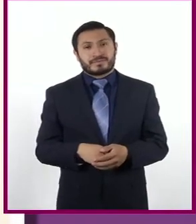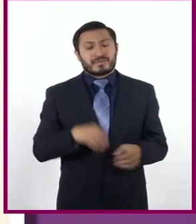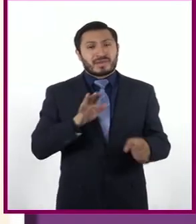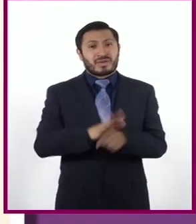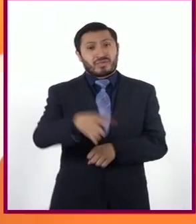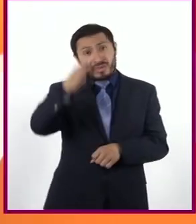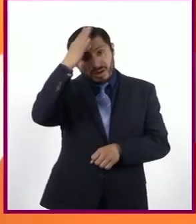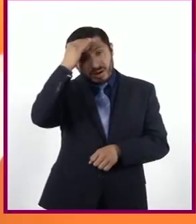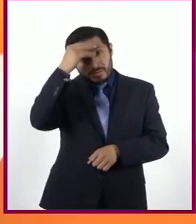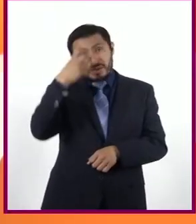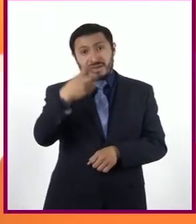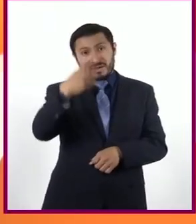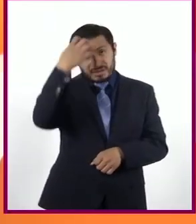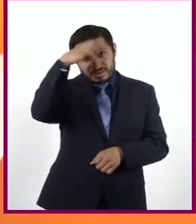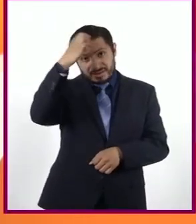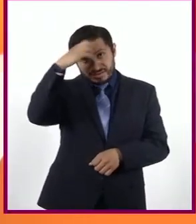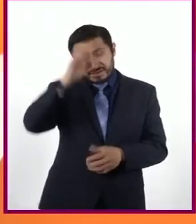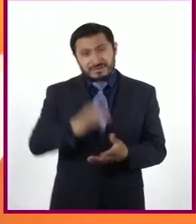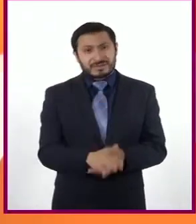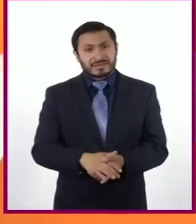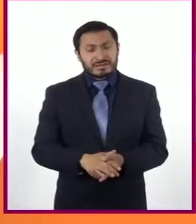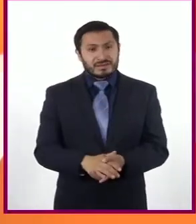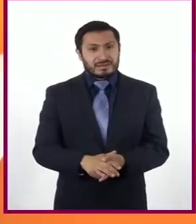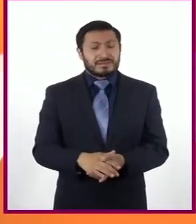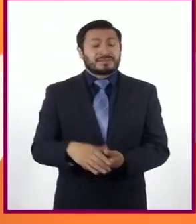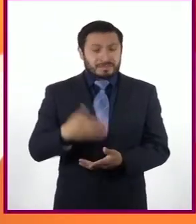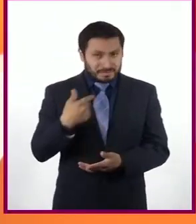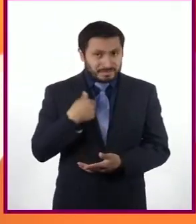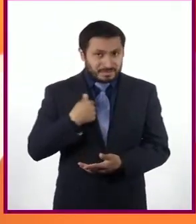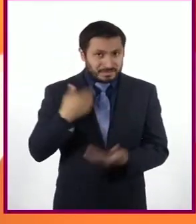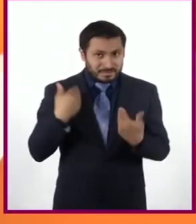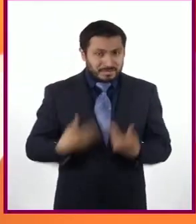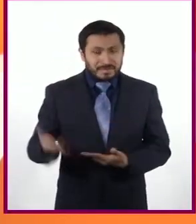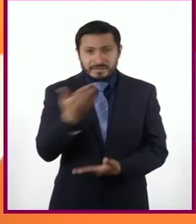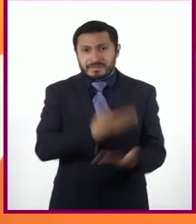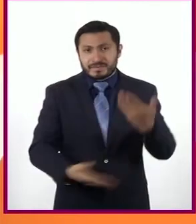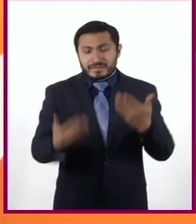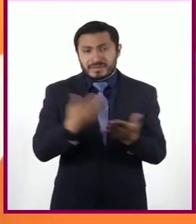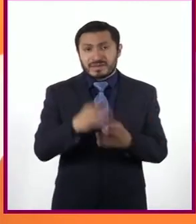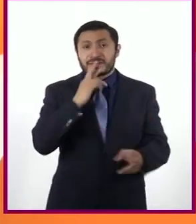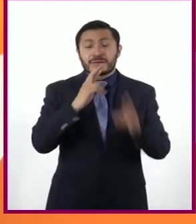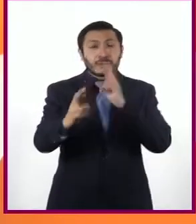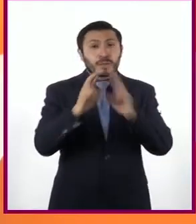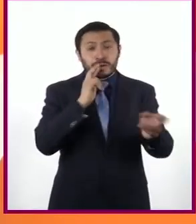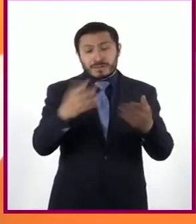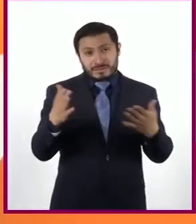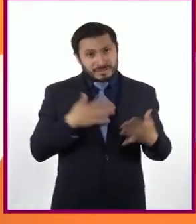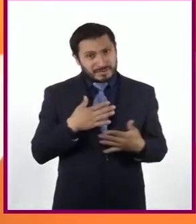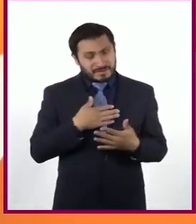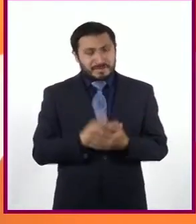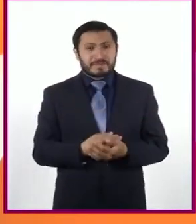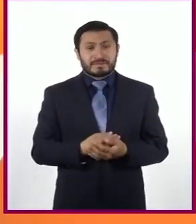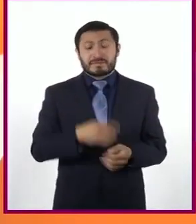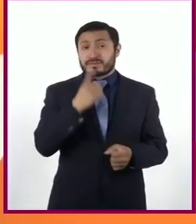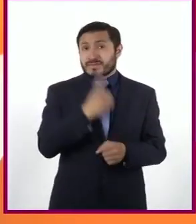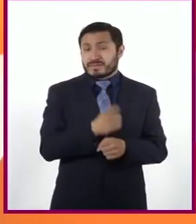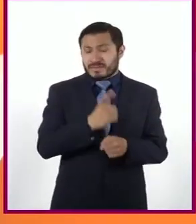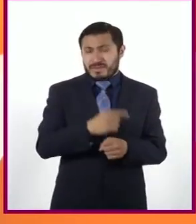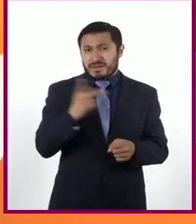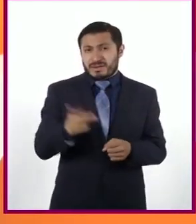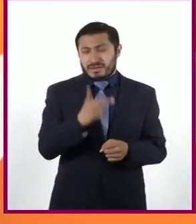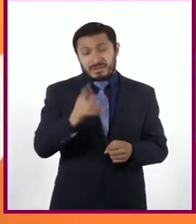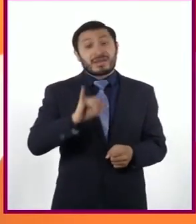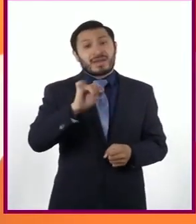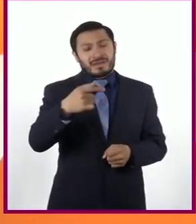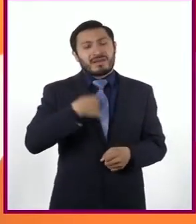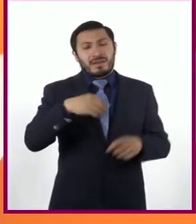experiencia? Me gustaría compartirles lo que contesté en esta actividad. Para la primera pregunta, sí,